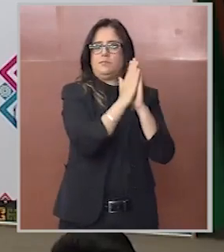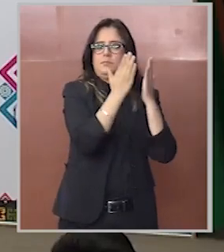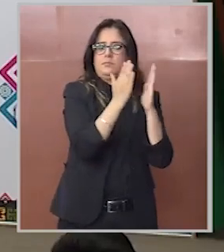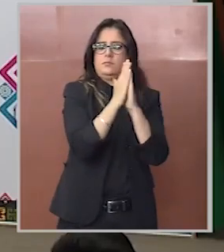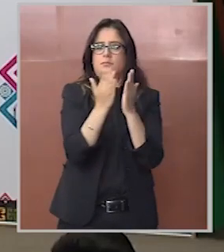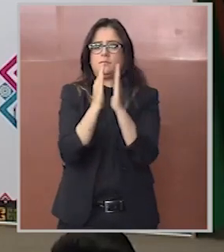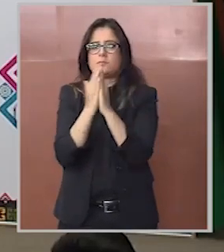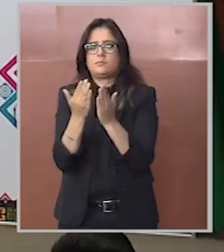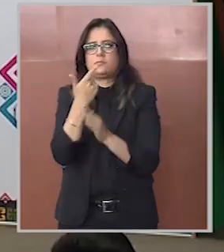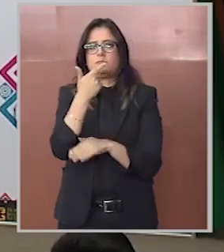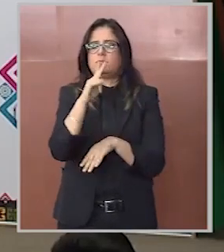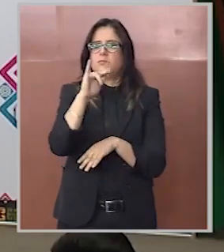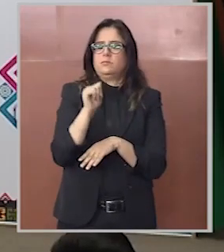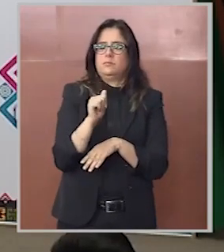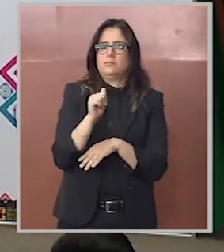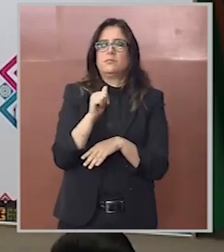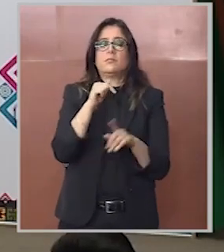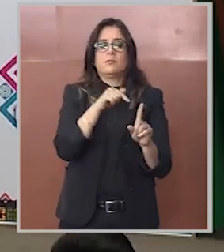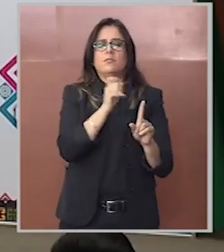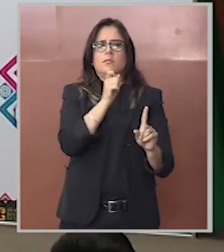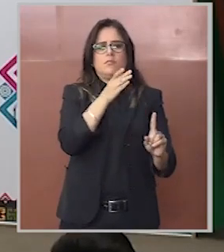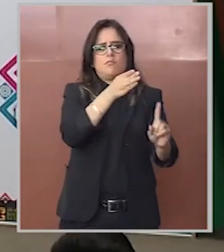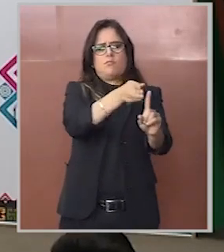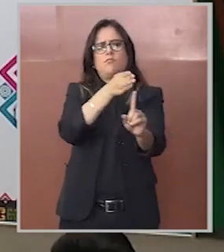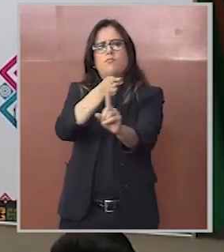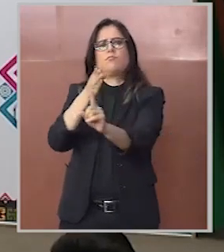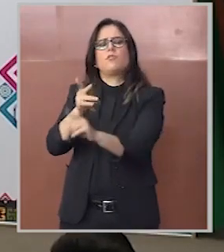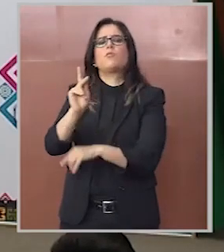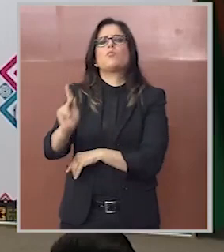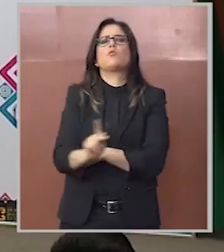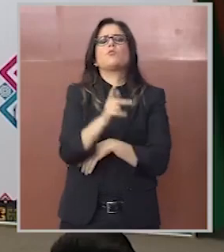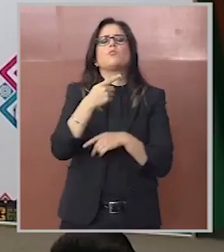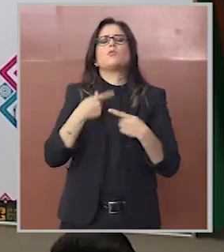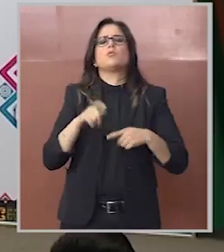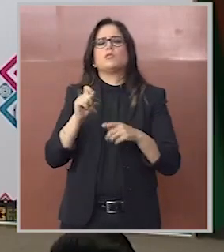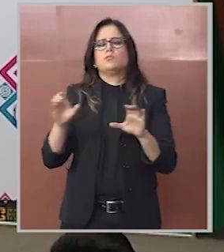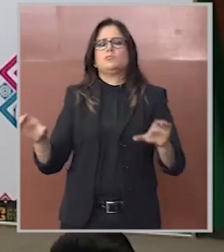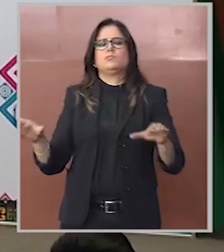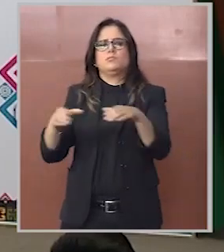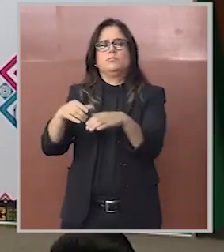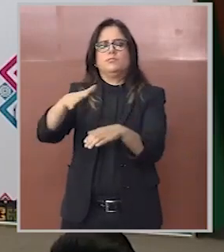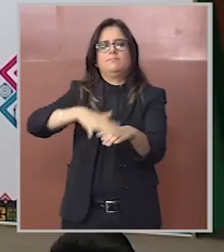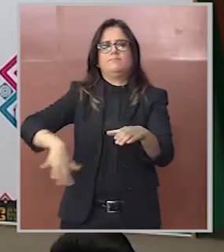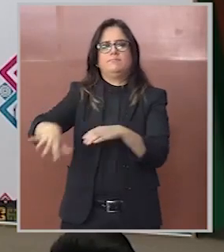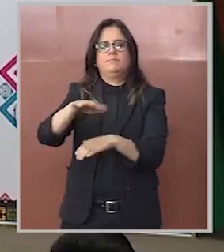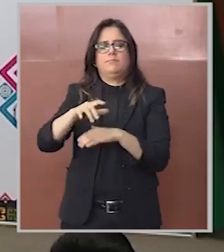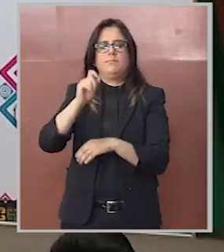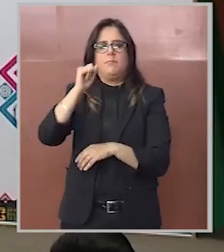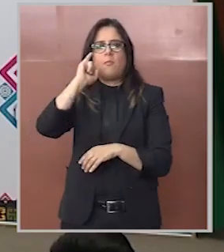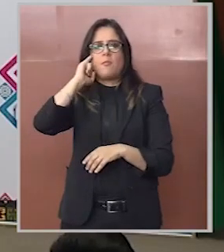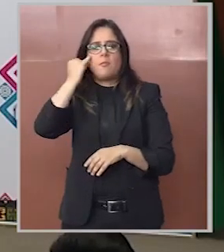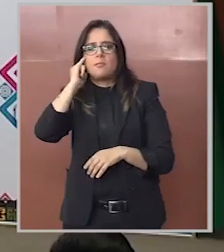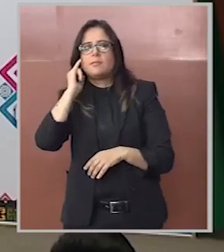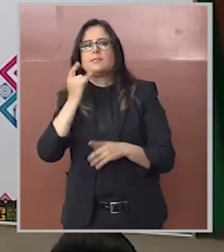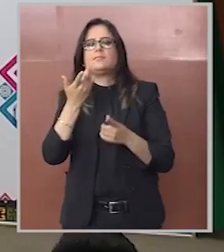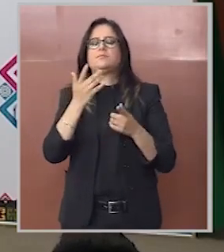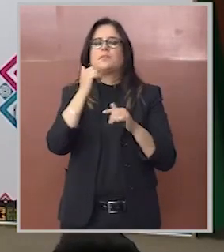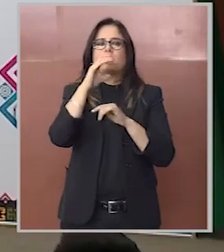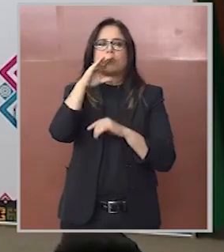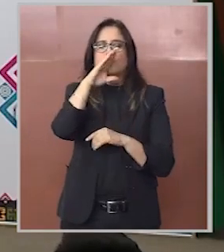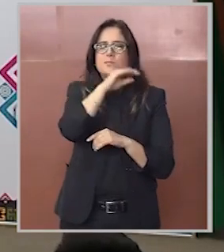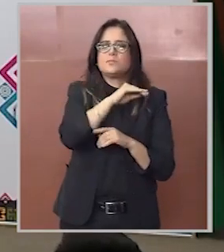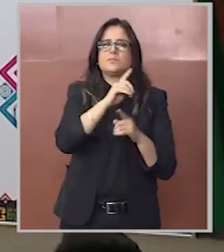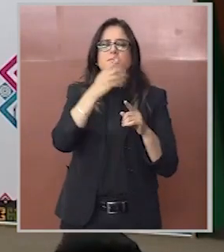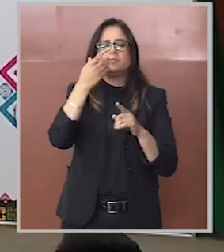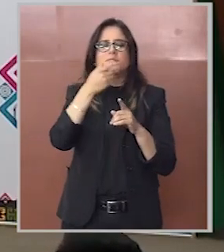guía la guía pues va dirigida Pues a la población indígena y afromexicana del país y este una primera guía Es